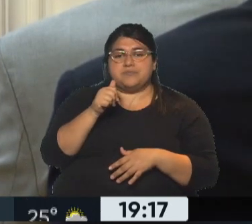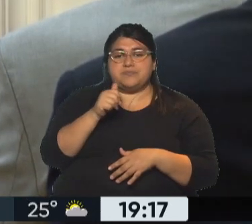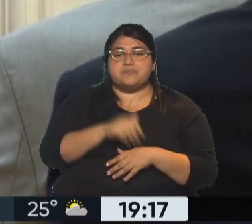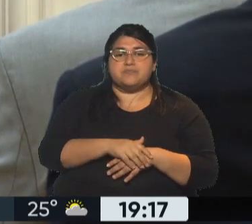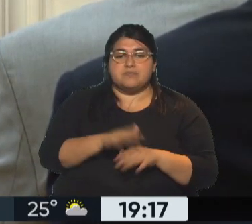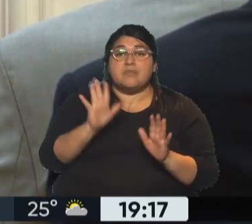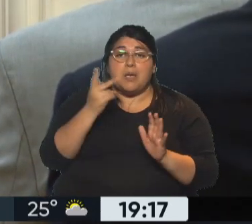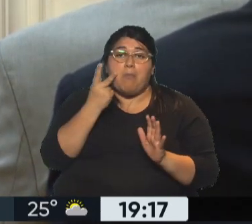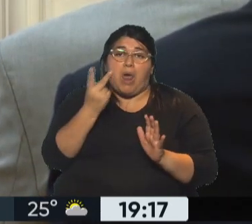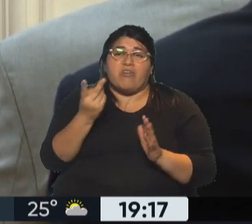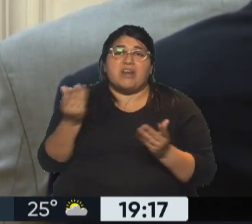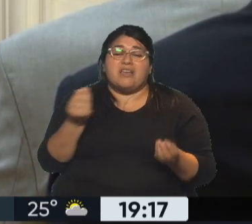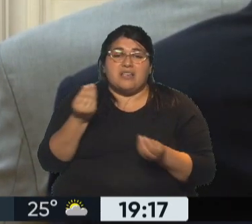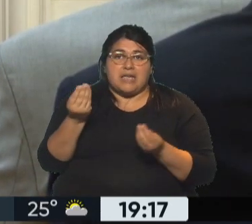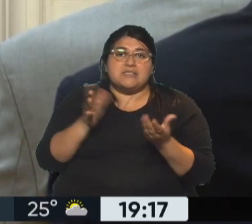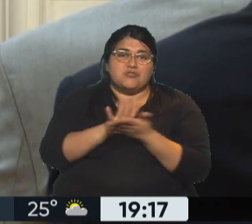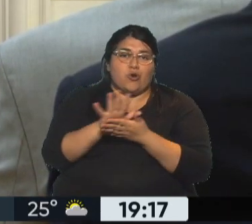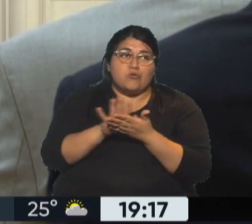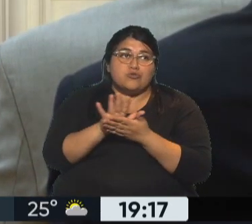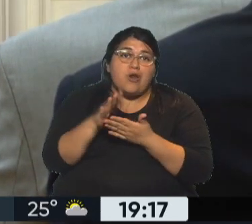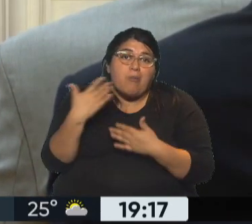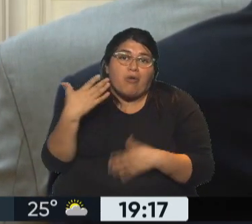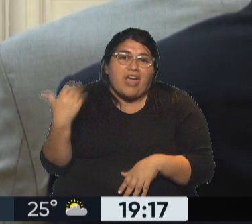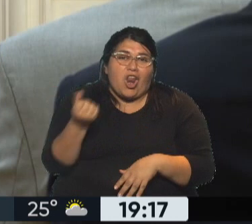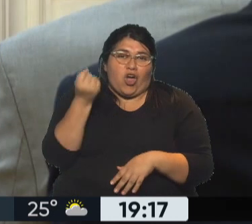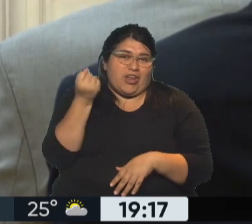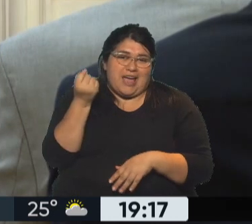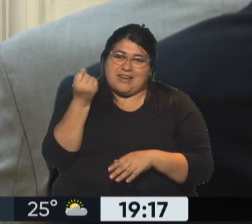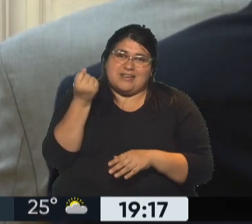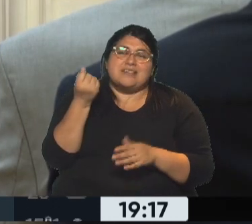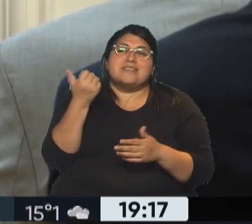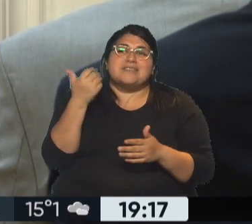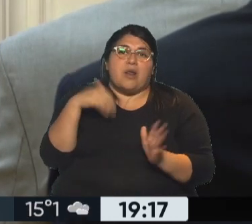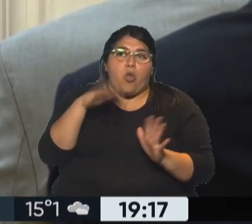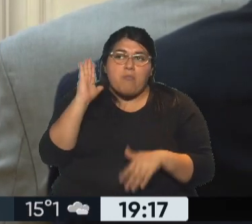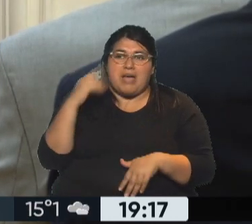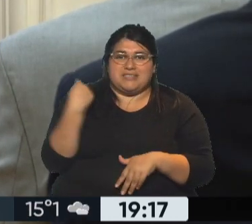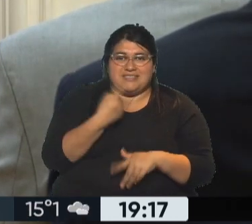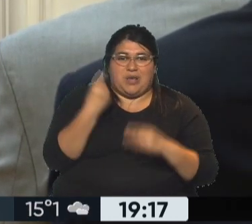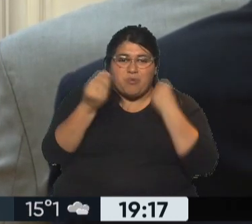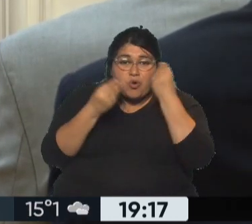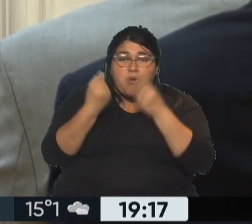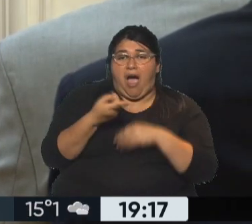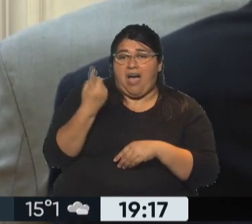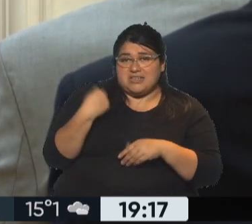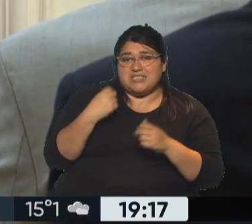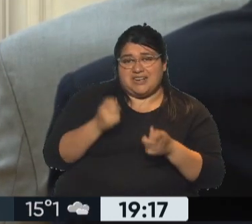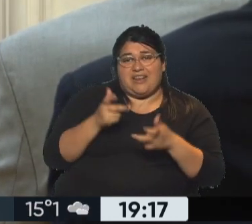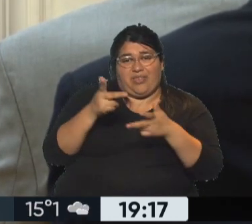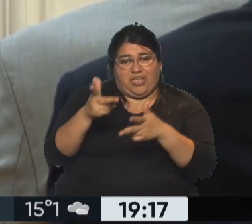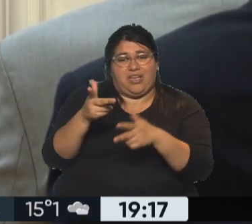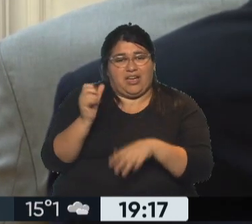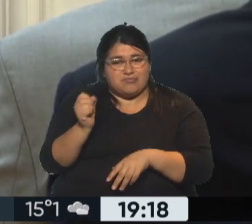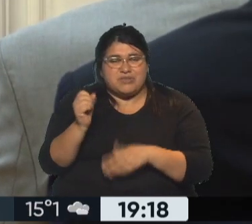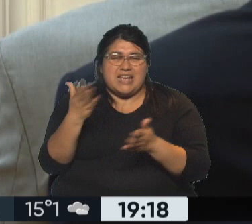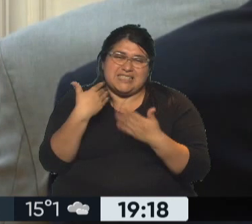y ver si podemos encontrar soluciones, que es lo que más nos preocupa. Para nosotros, como lo dije ayer en la oportunidad de